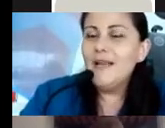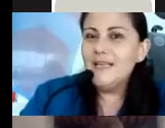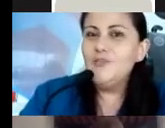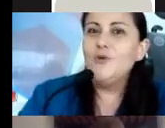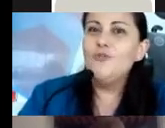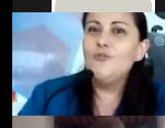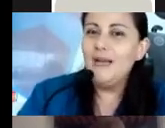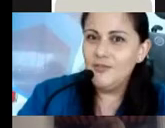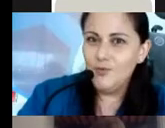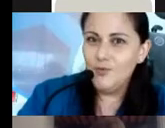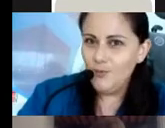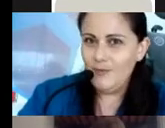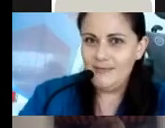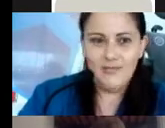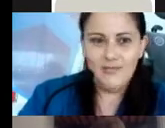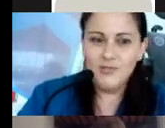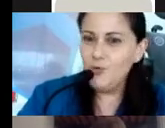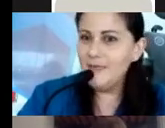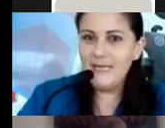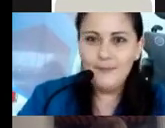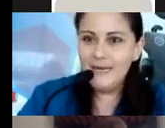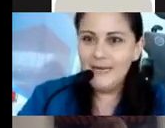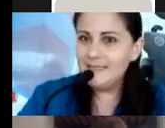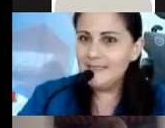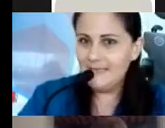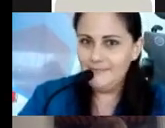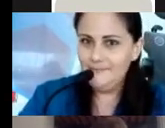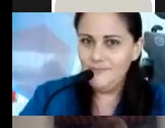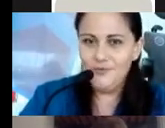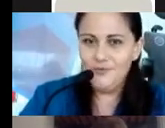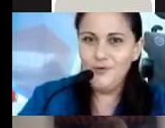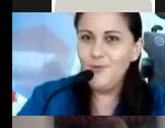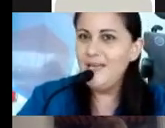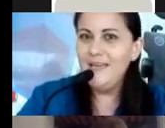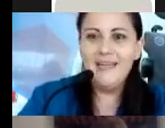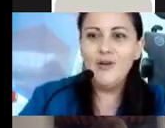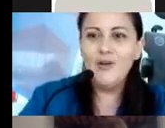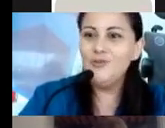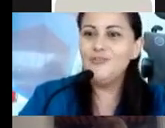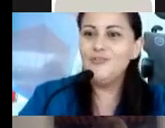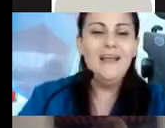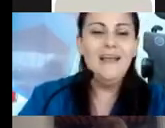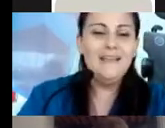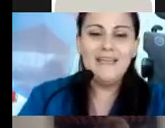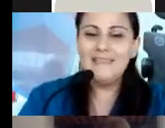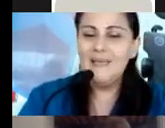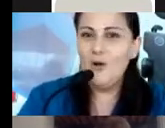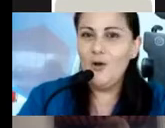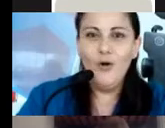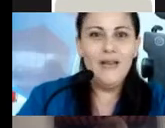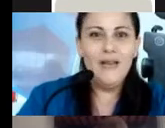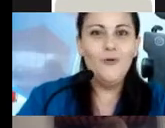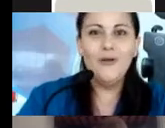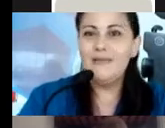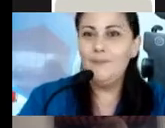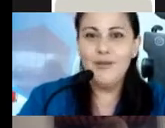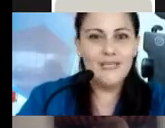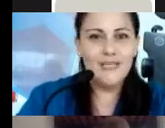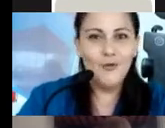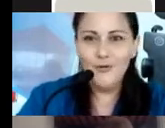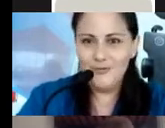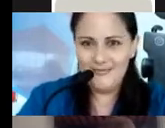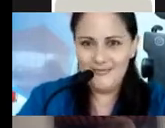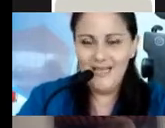lograr que yo corrija las curvas. O sea, las curvas ahí van a estar. Yo no voy a ir en contra de que se mejore o que se empeore